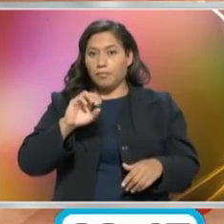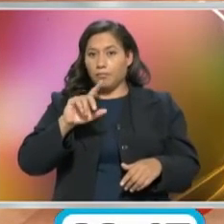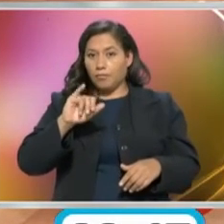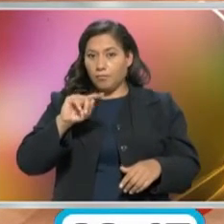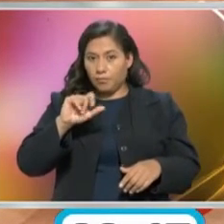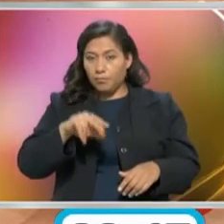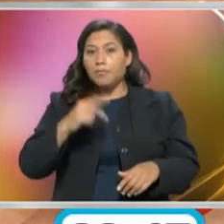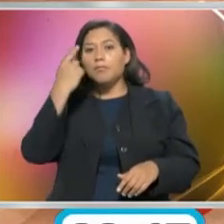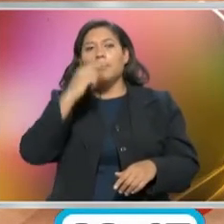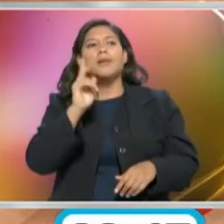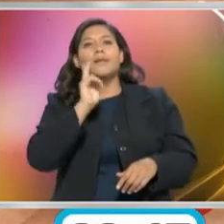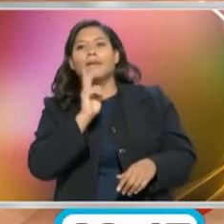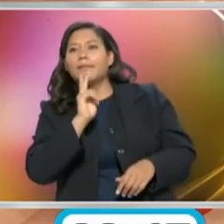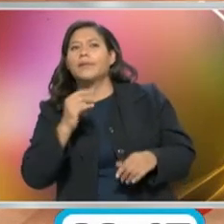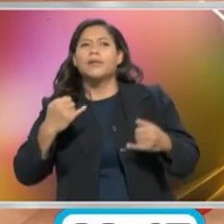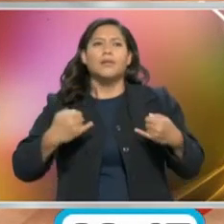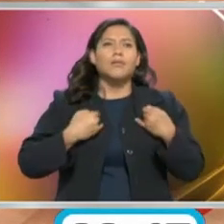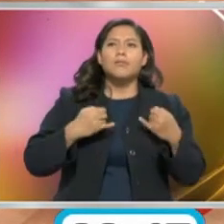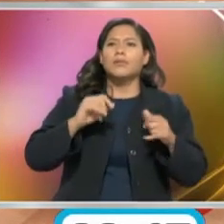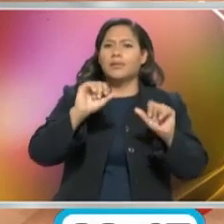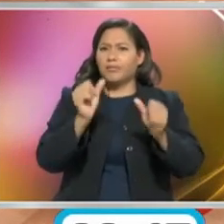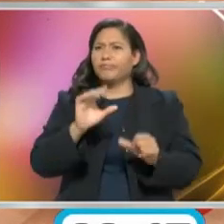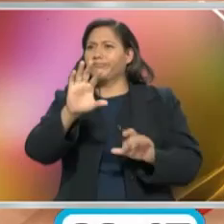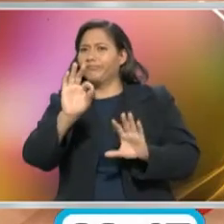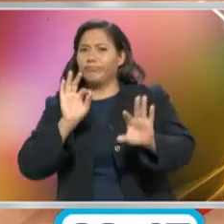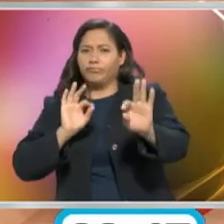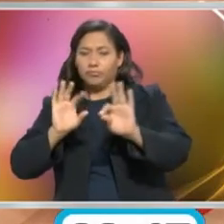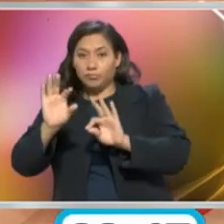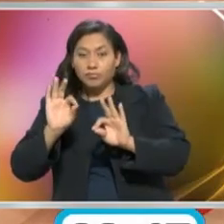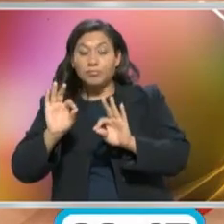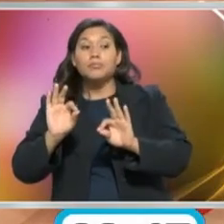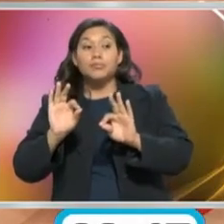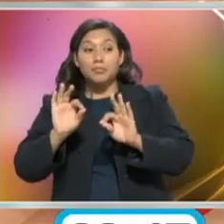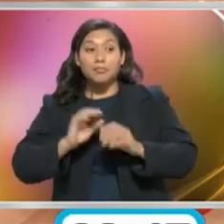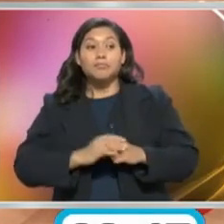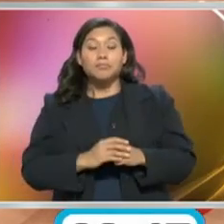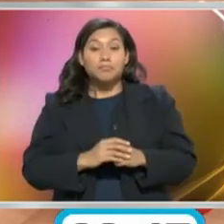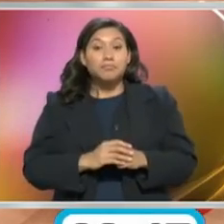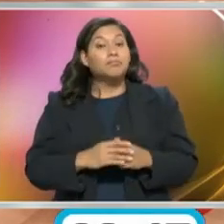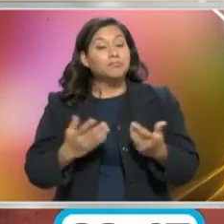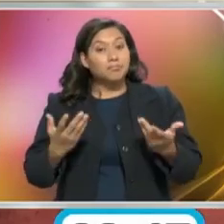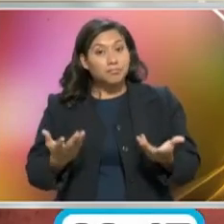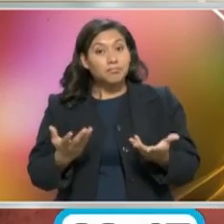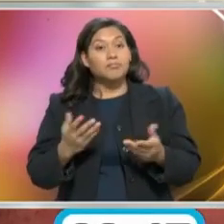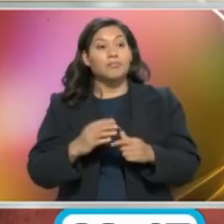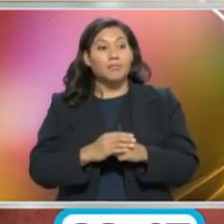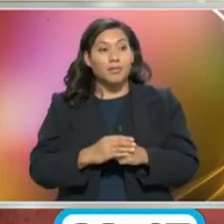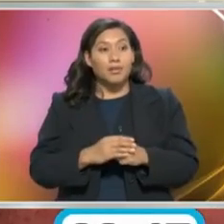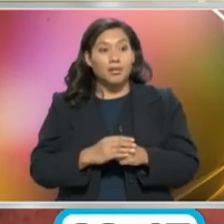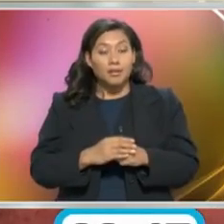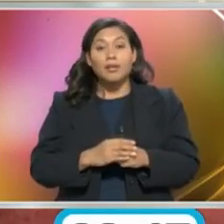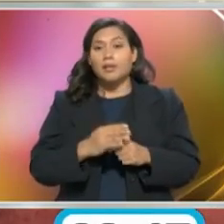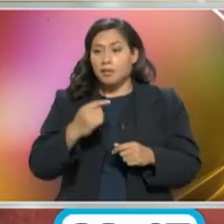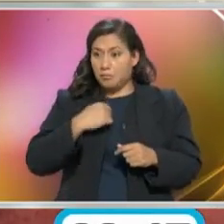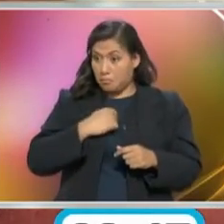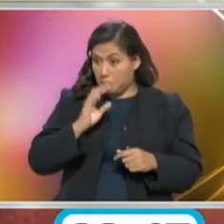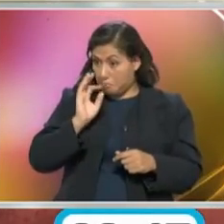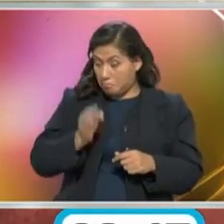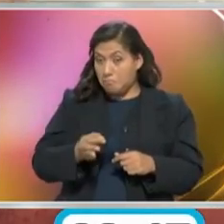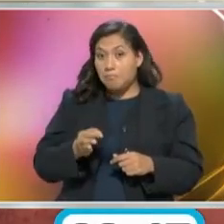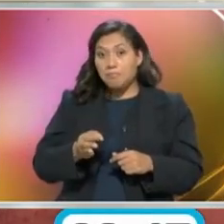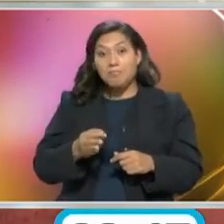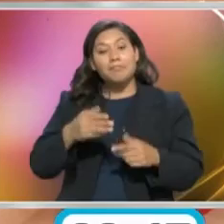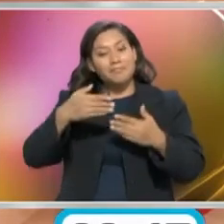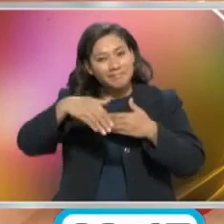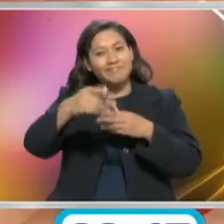giovane artista. para hacer una audición de jóvenes artistas E allora sono stata accettata y fue aceptada y fue la